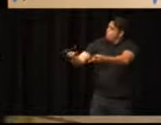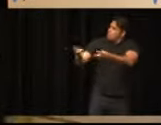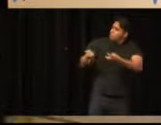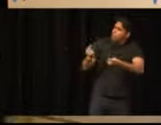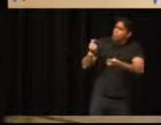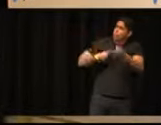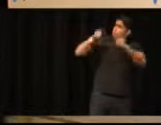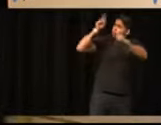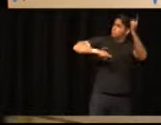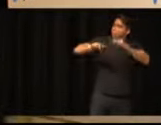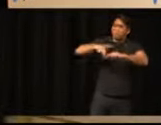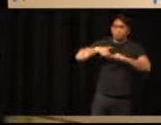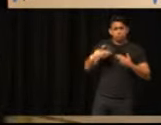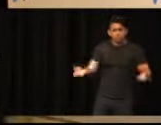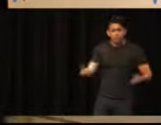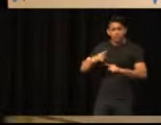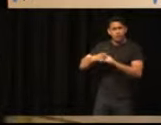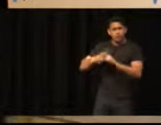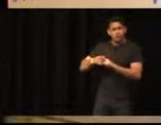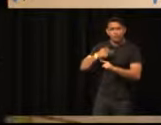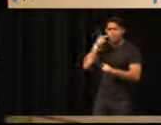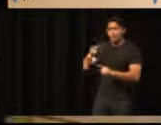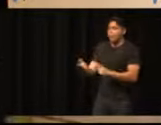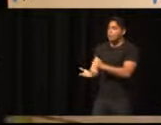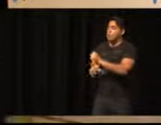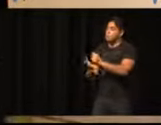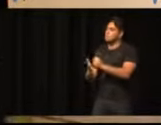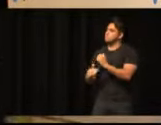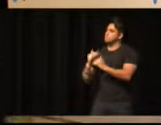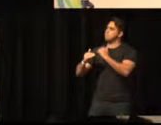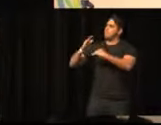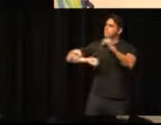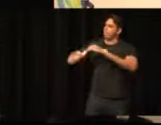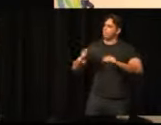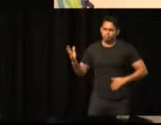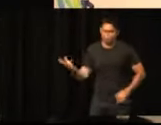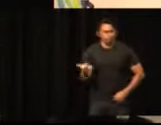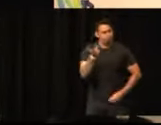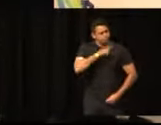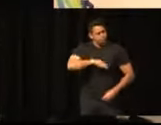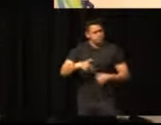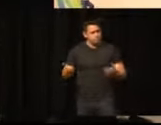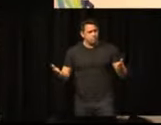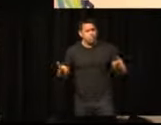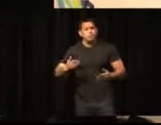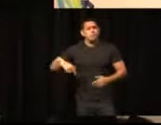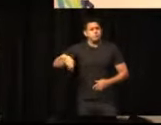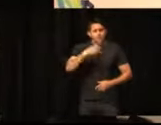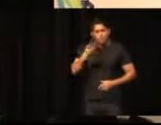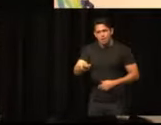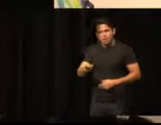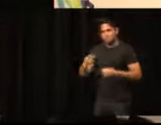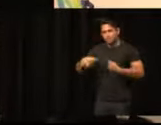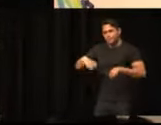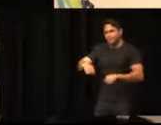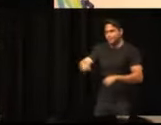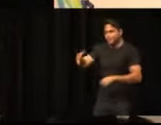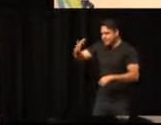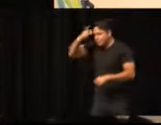último análisis, a raíz de haber aumentado la base de la práctica del deporte y de la diversión, pero pasa por